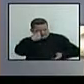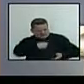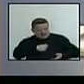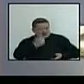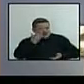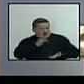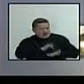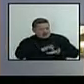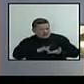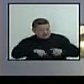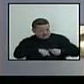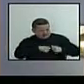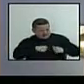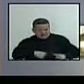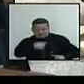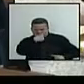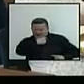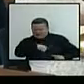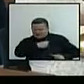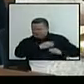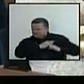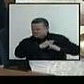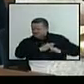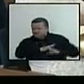delito, limpia mi pecado.